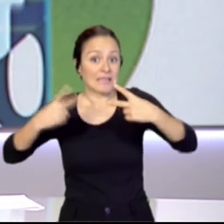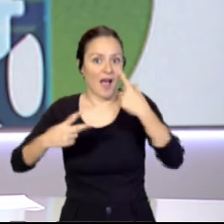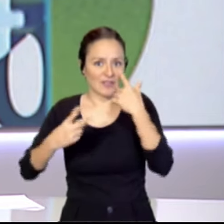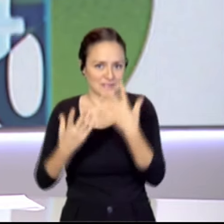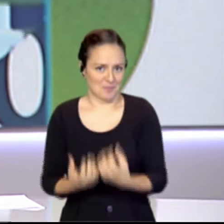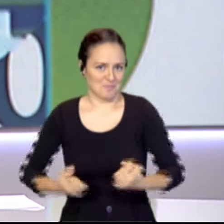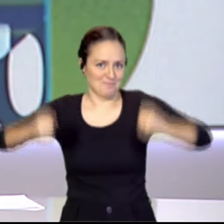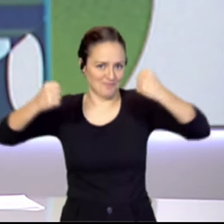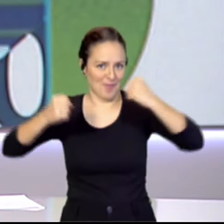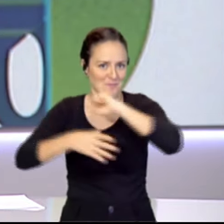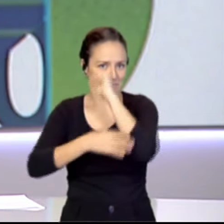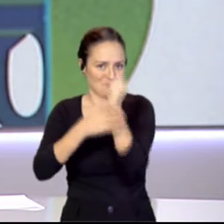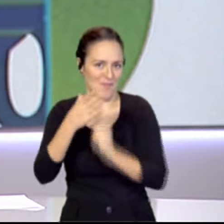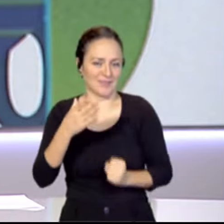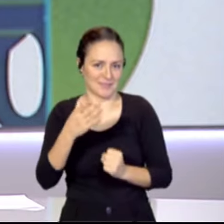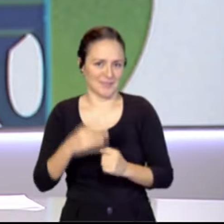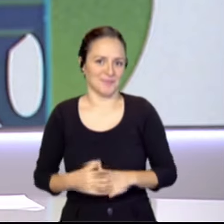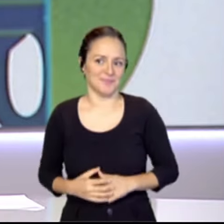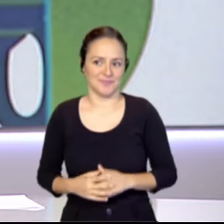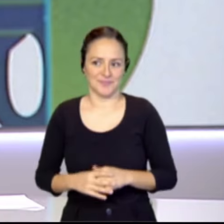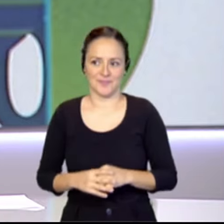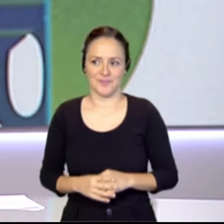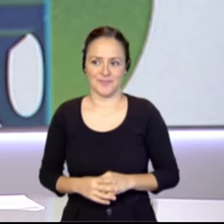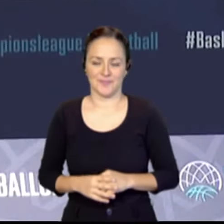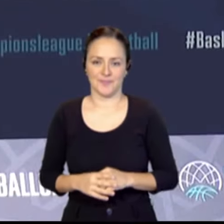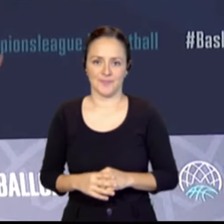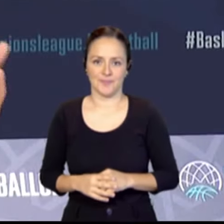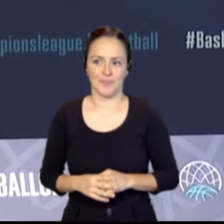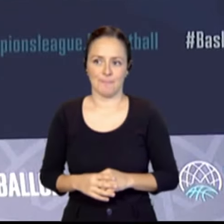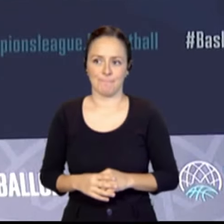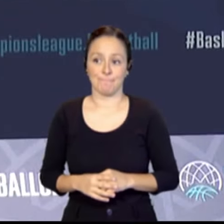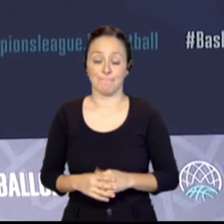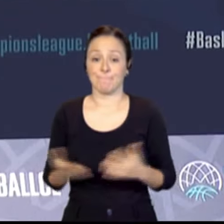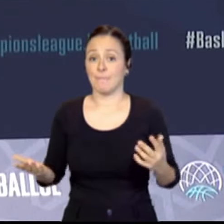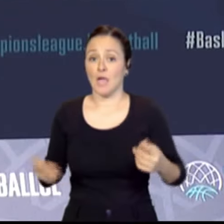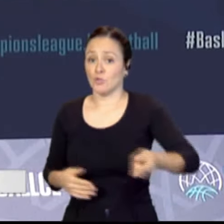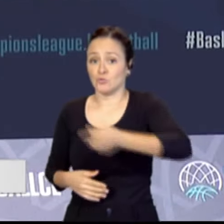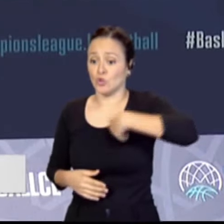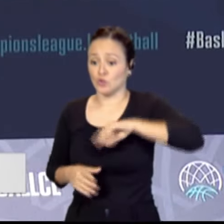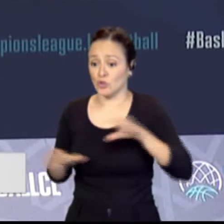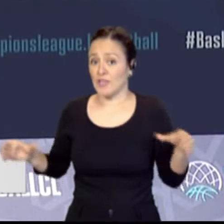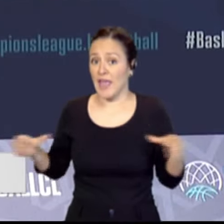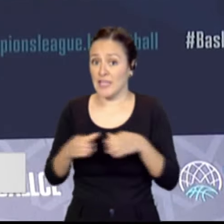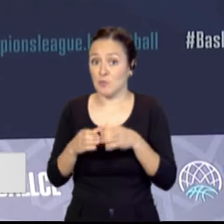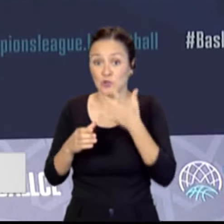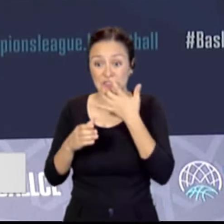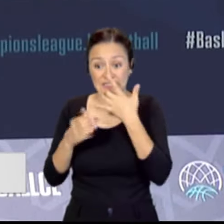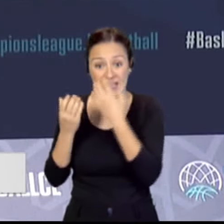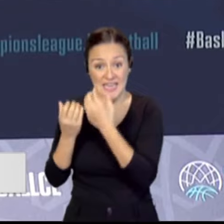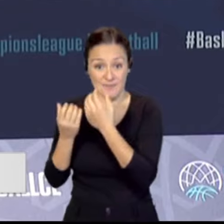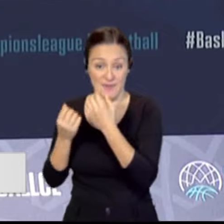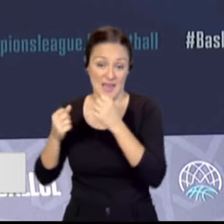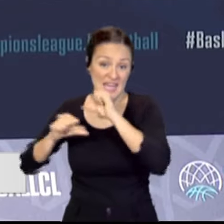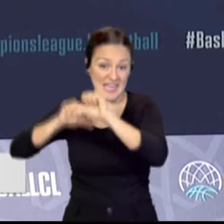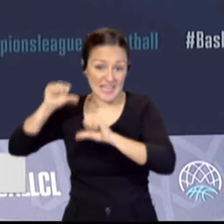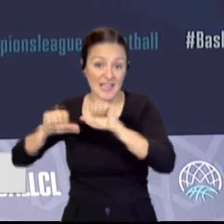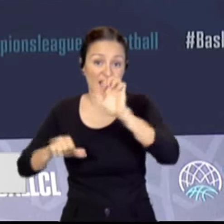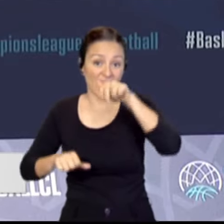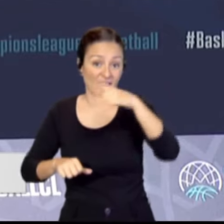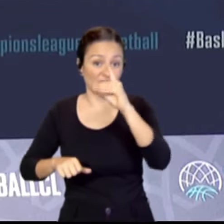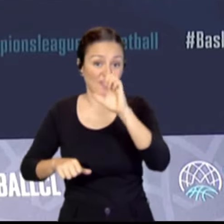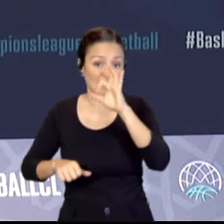basketball Champions League somos un equipo que en liga andesa en el 2024 solo ha